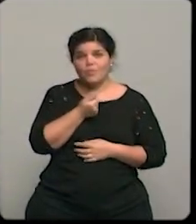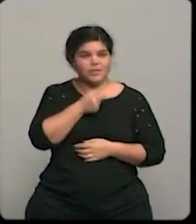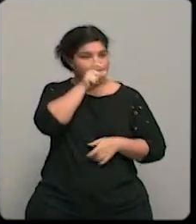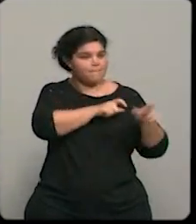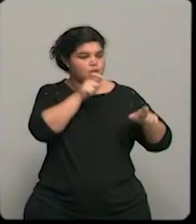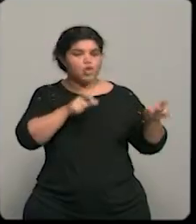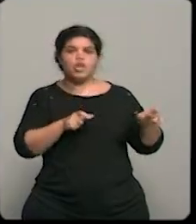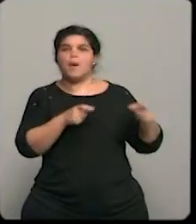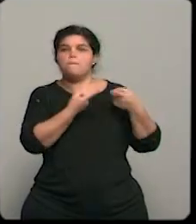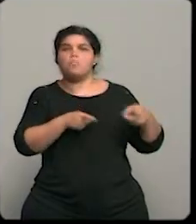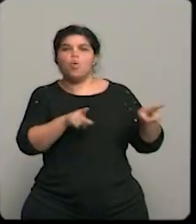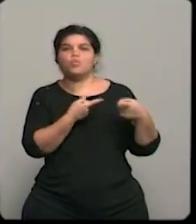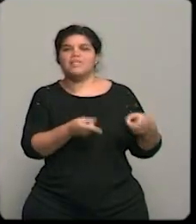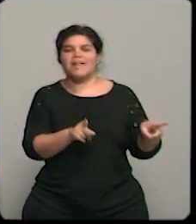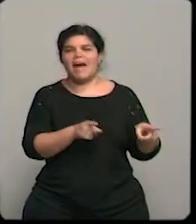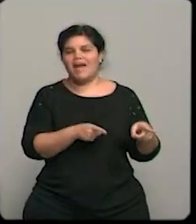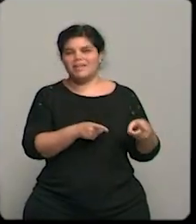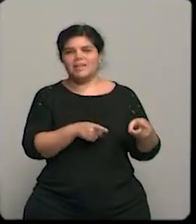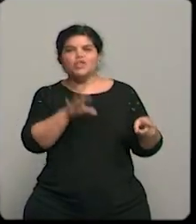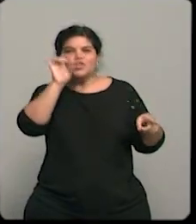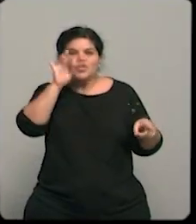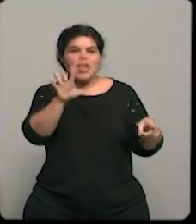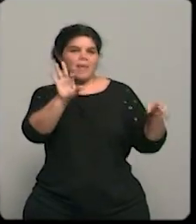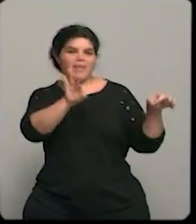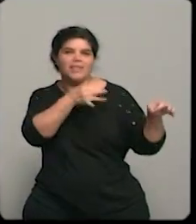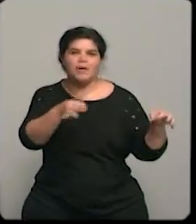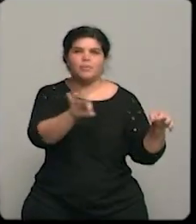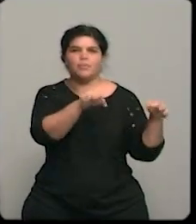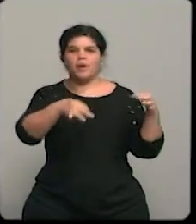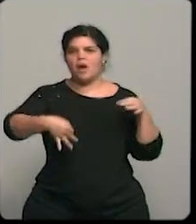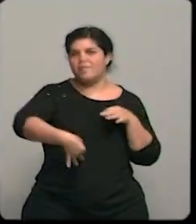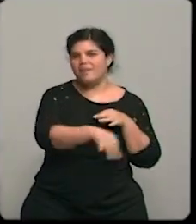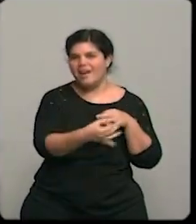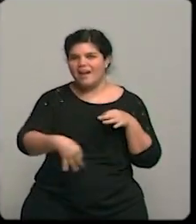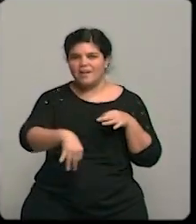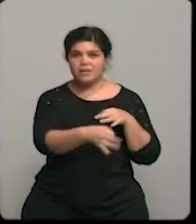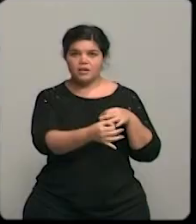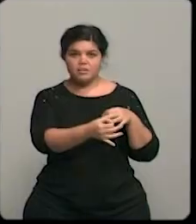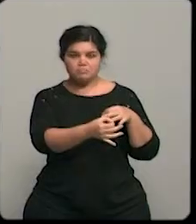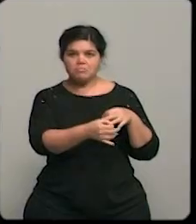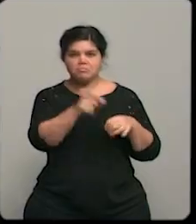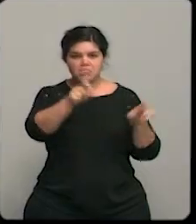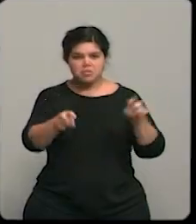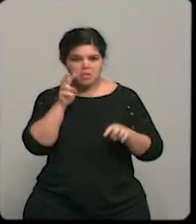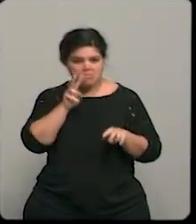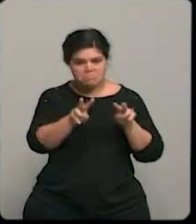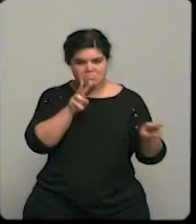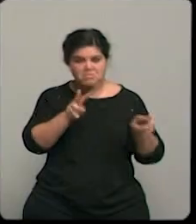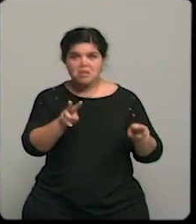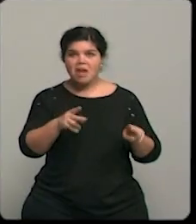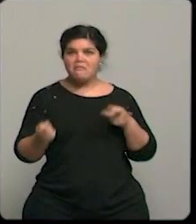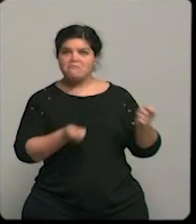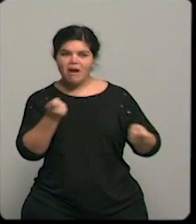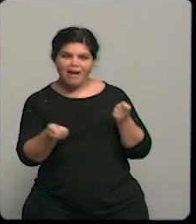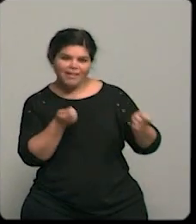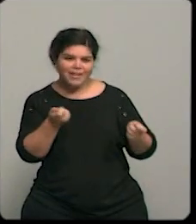músico clásico, nuevamente, ver que lo que toca, qué lindo, y puede ser bailado a la